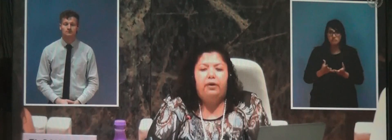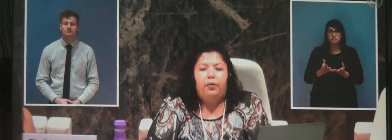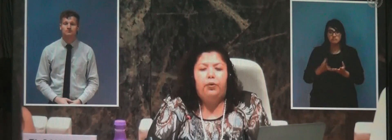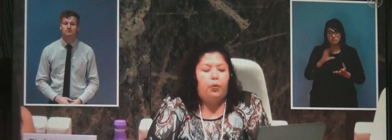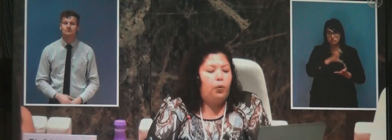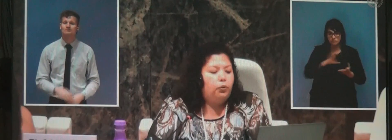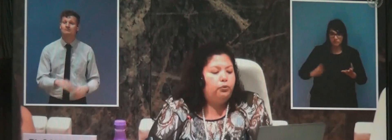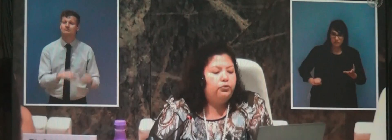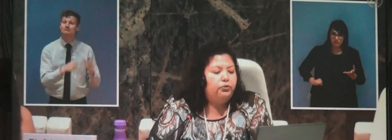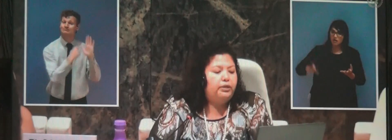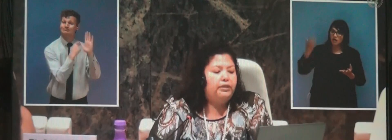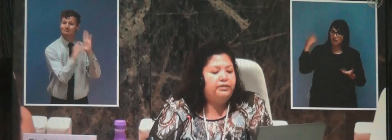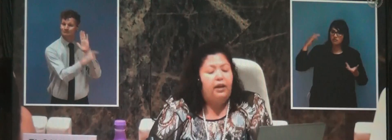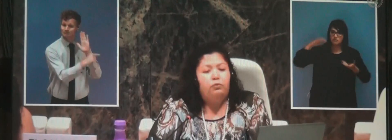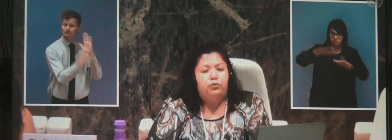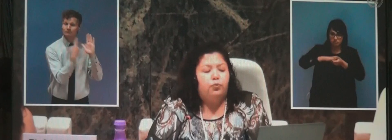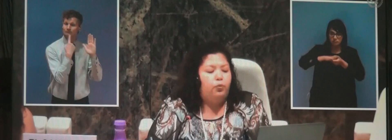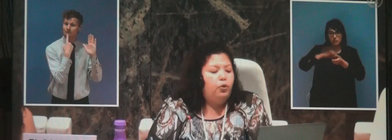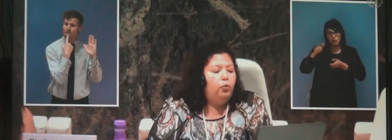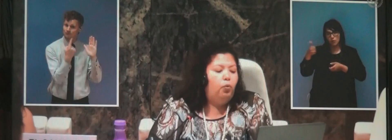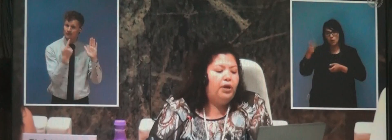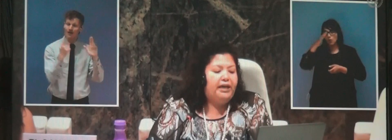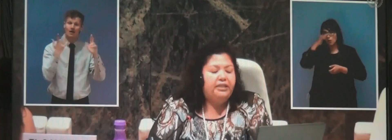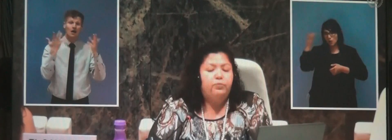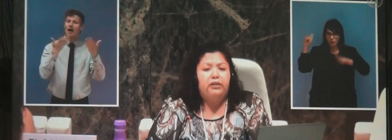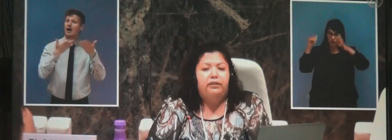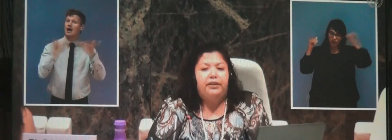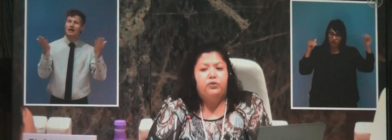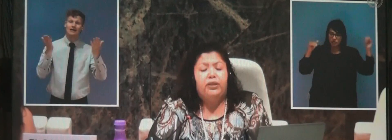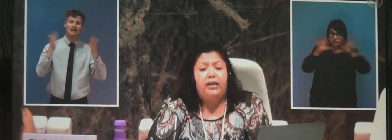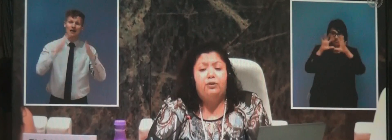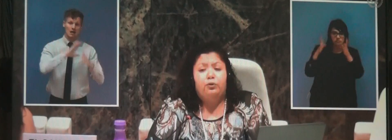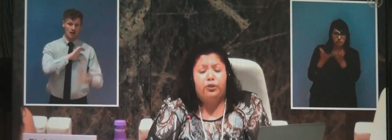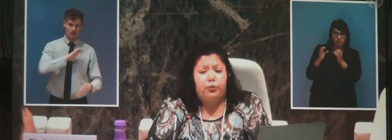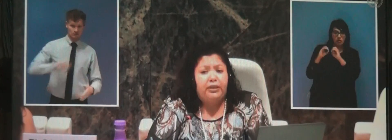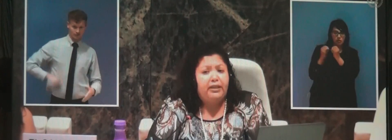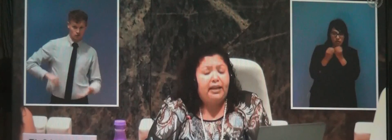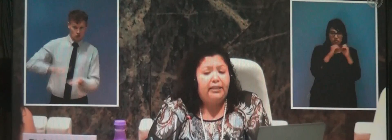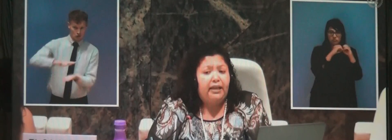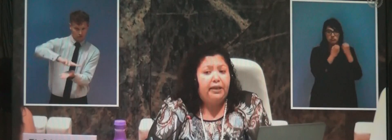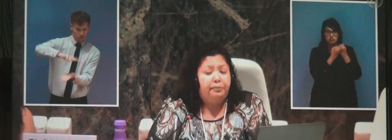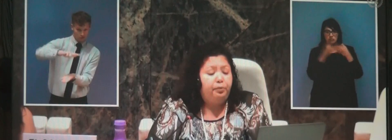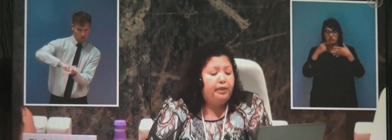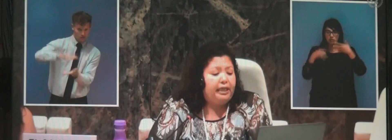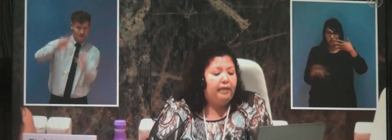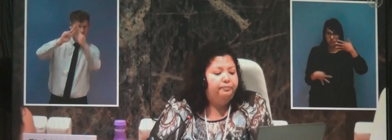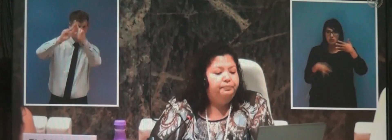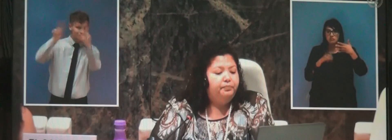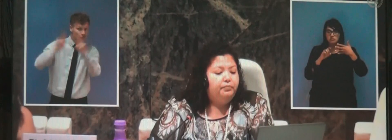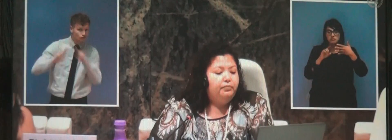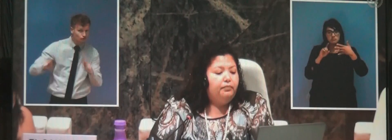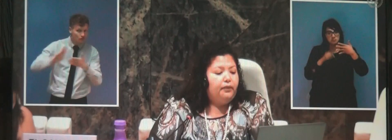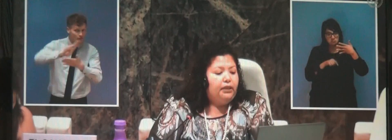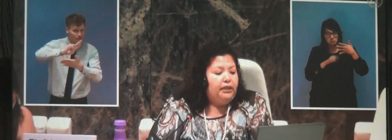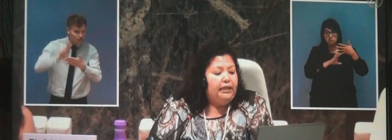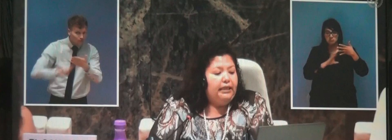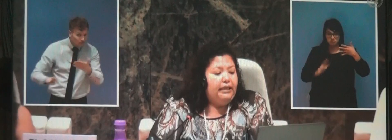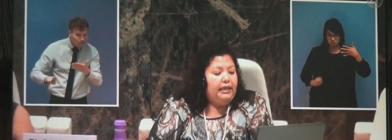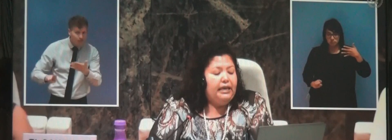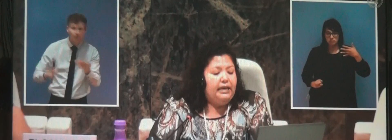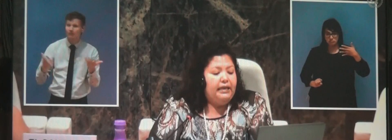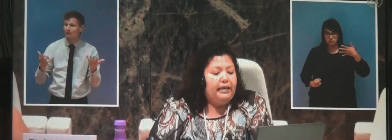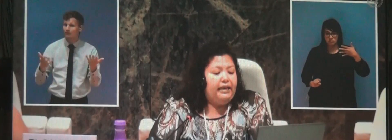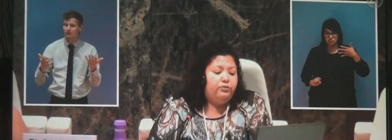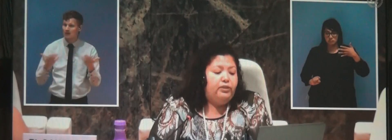El Salvador con otros estados u organismos internacionales constituyen ley de la República,